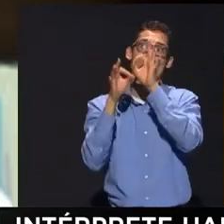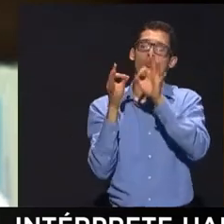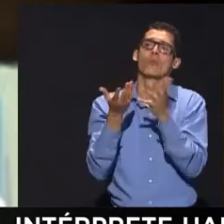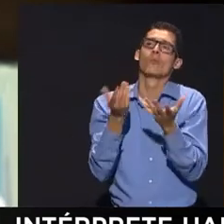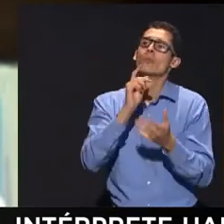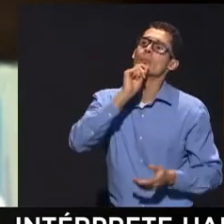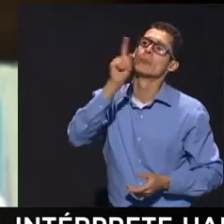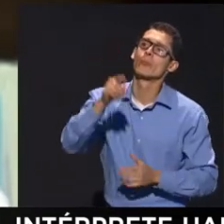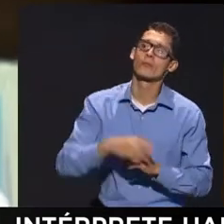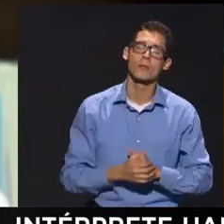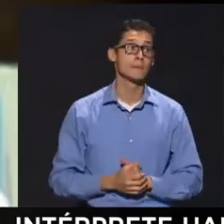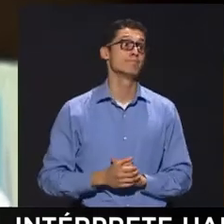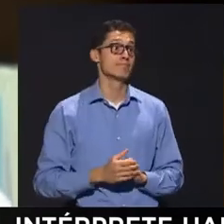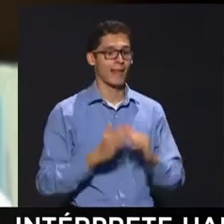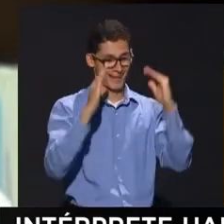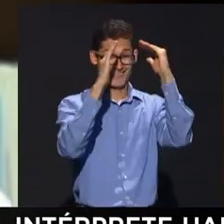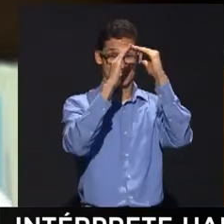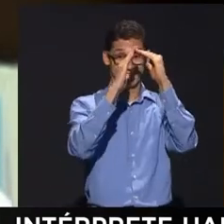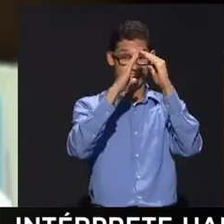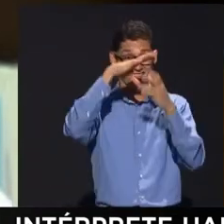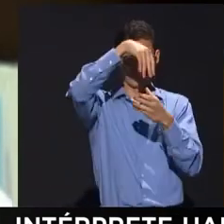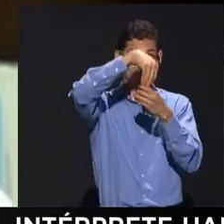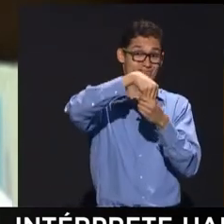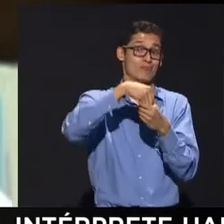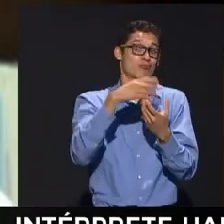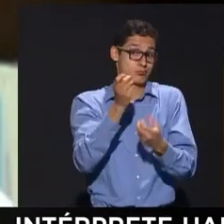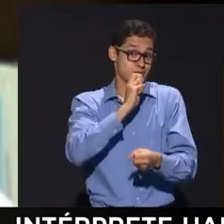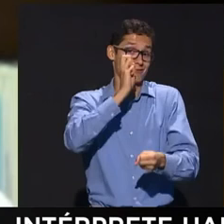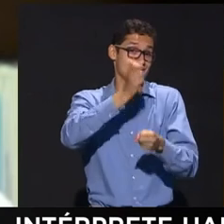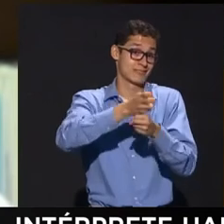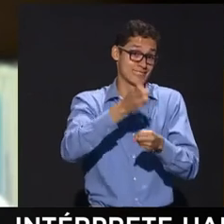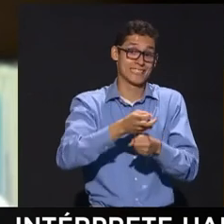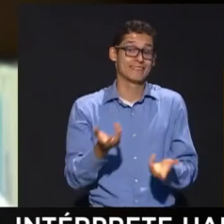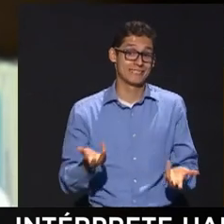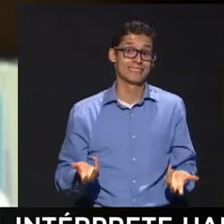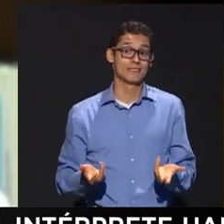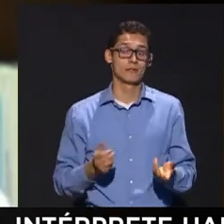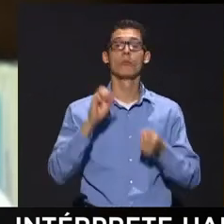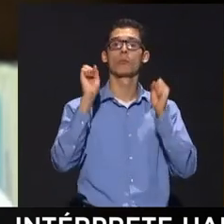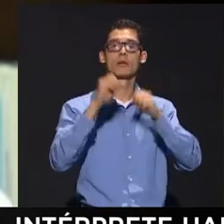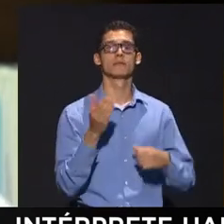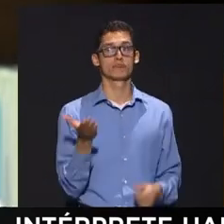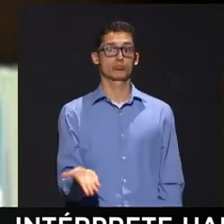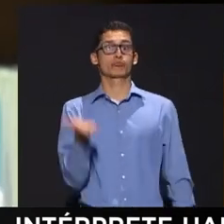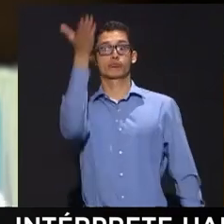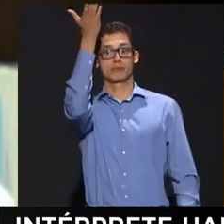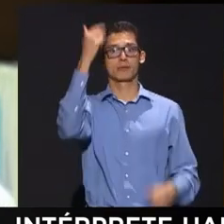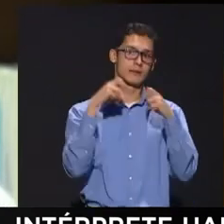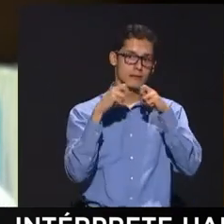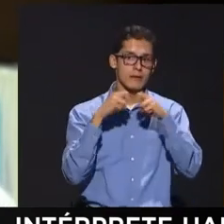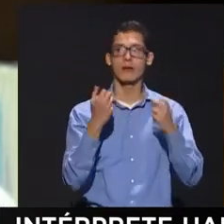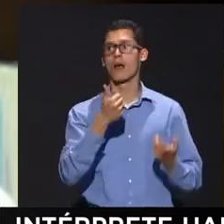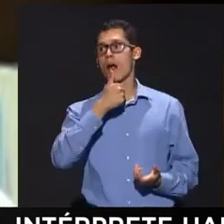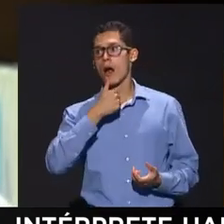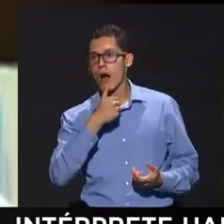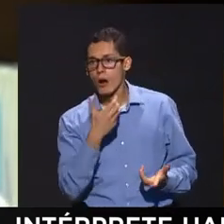Paola. Estando todos en la casa, es natural que haya la tendencia a que los servicios públicos suban. En